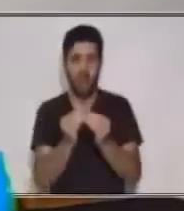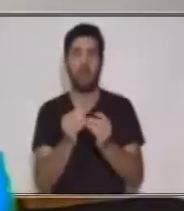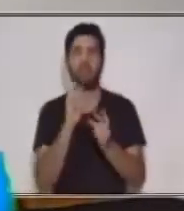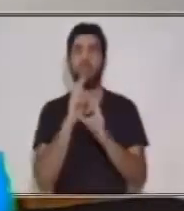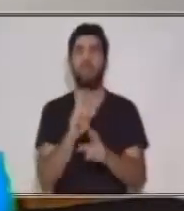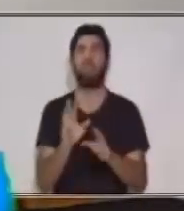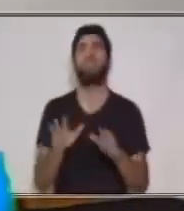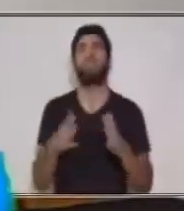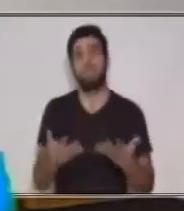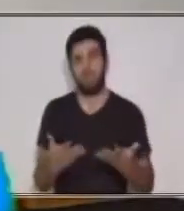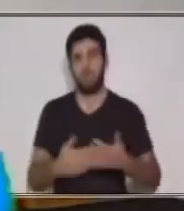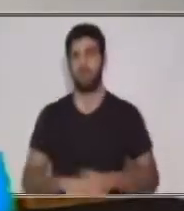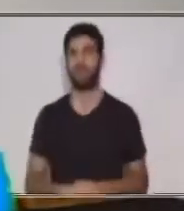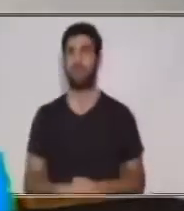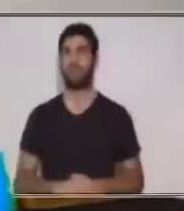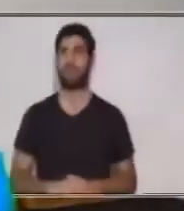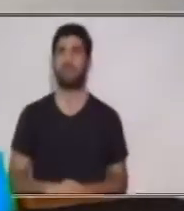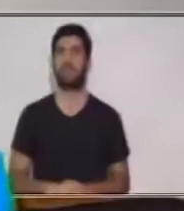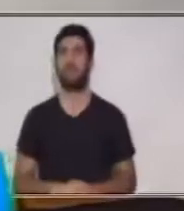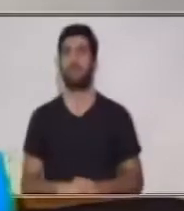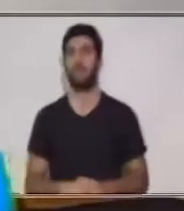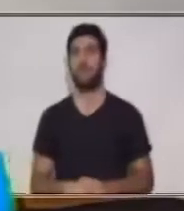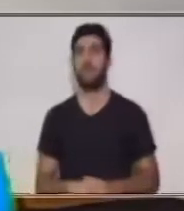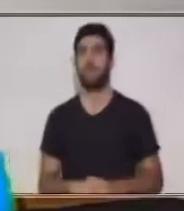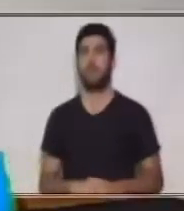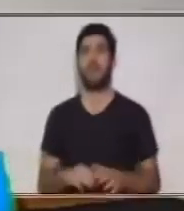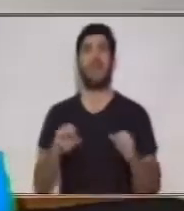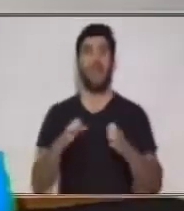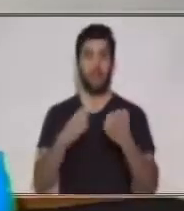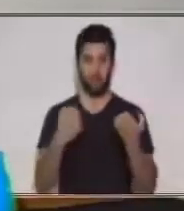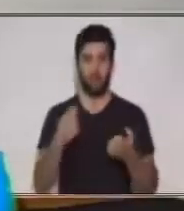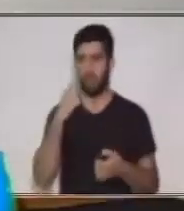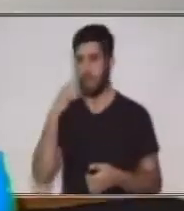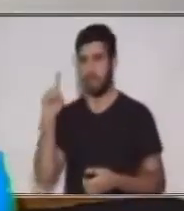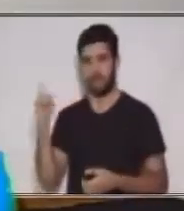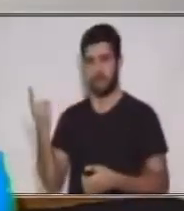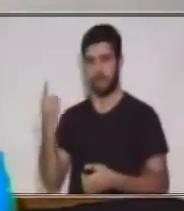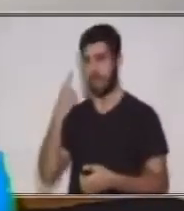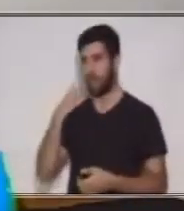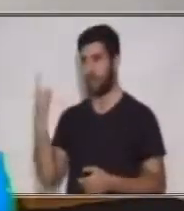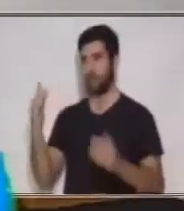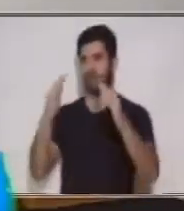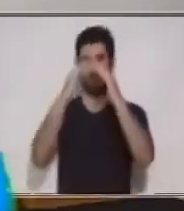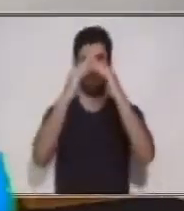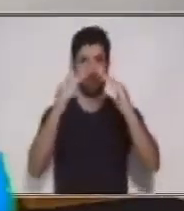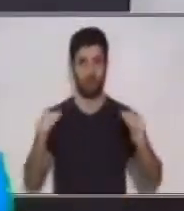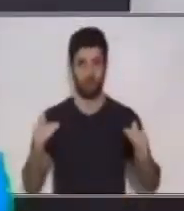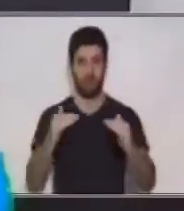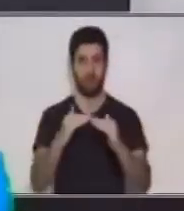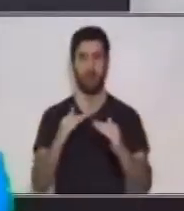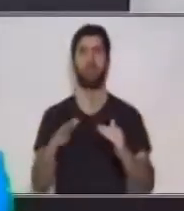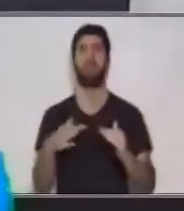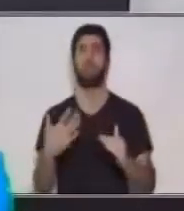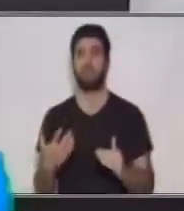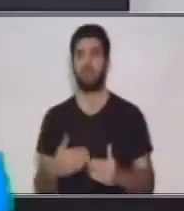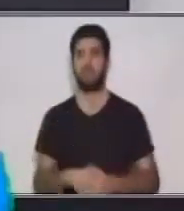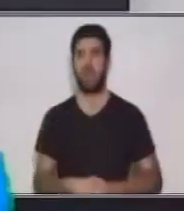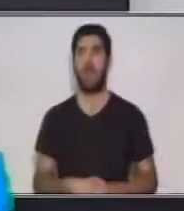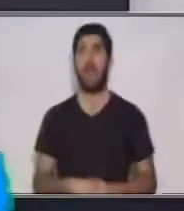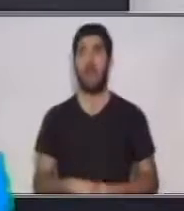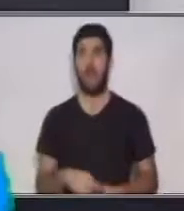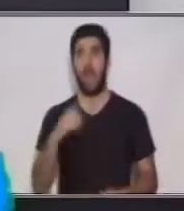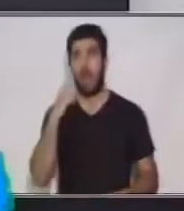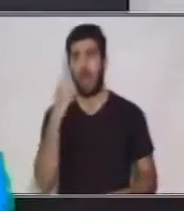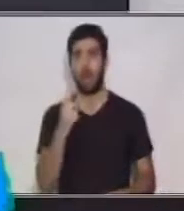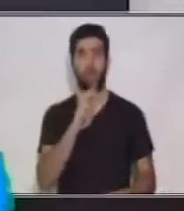entonces nosotros colocaríamos, para encontrar el perímetro de este triángulo equilátero, nosotros colocaríamos